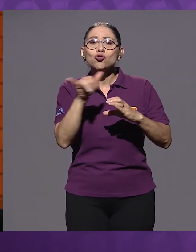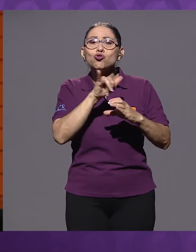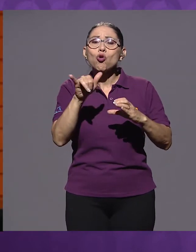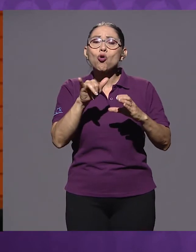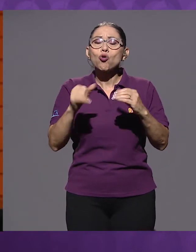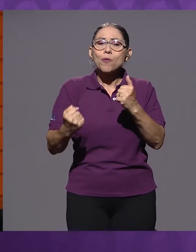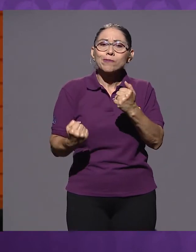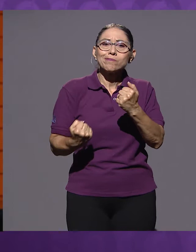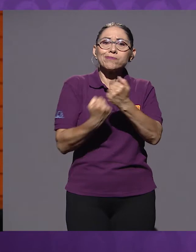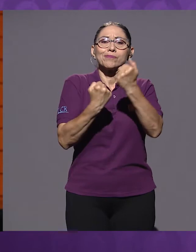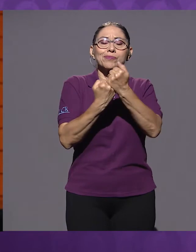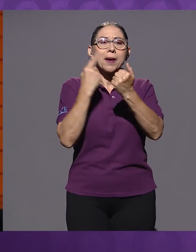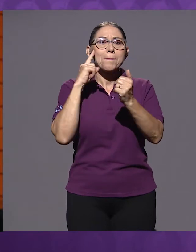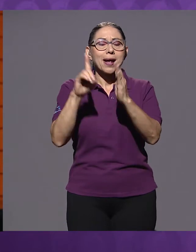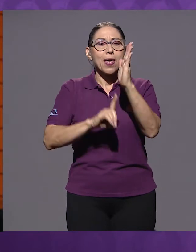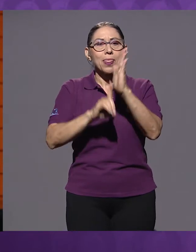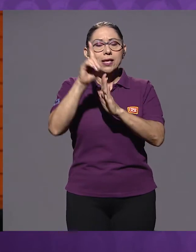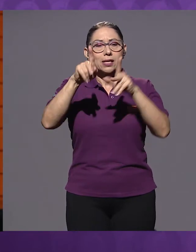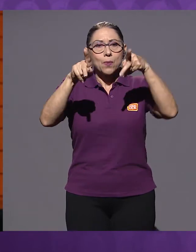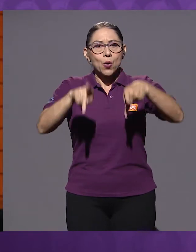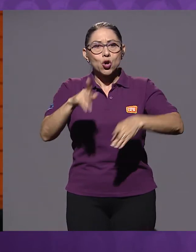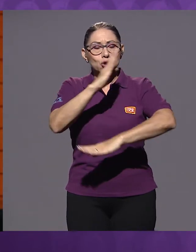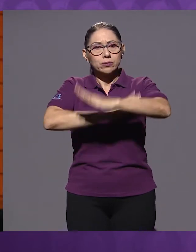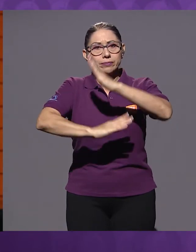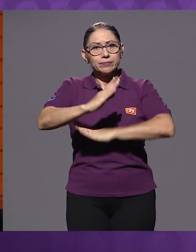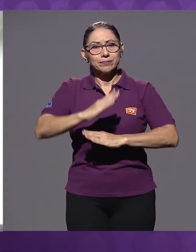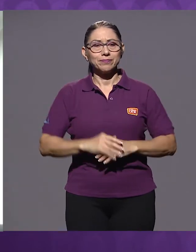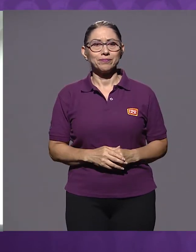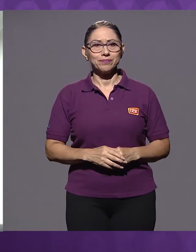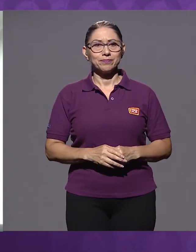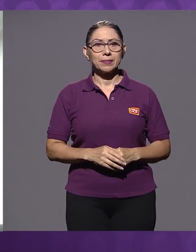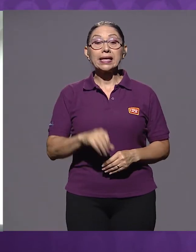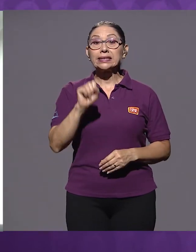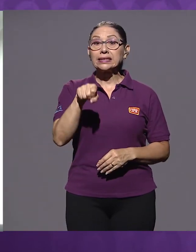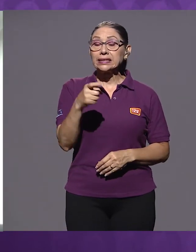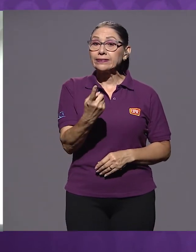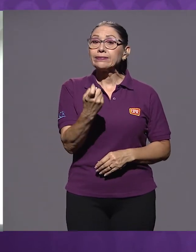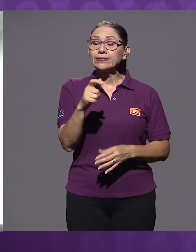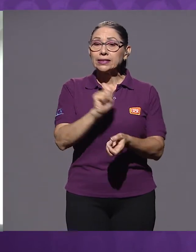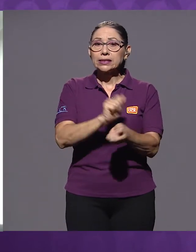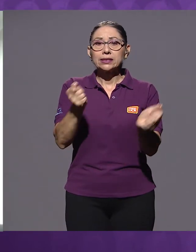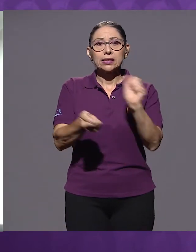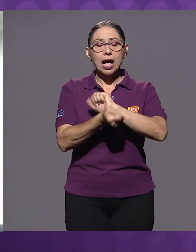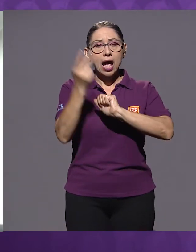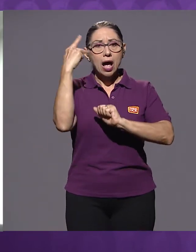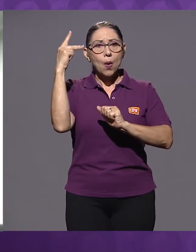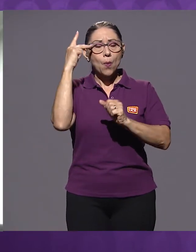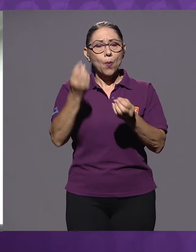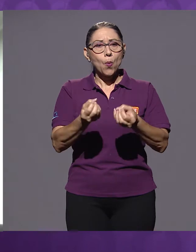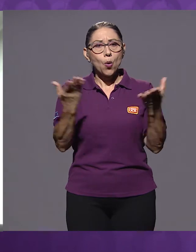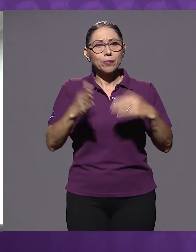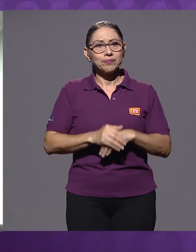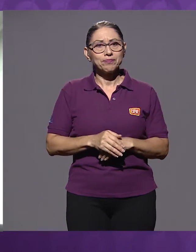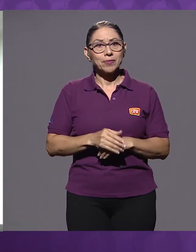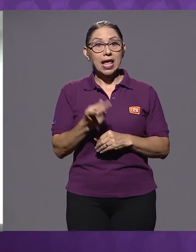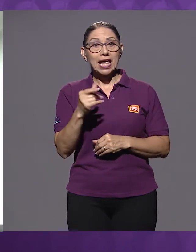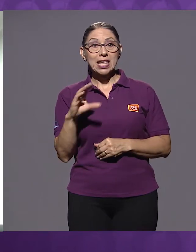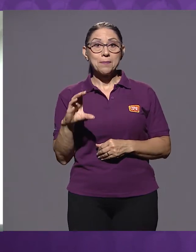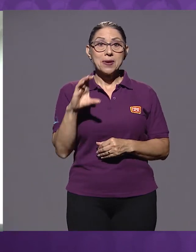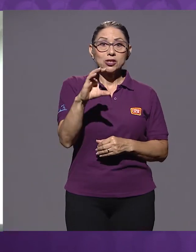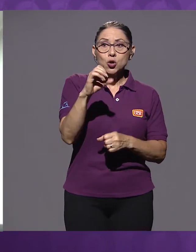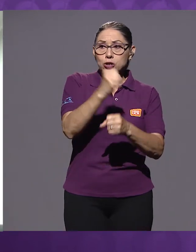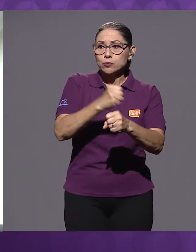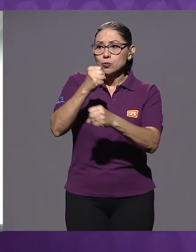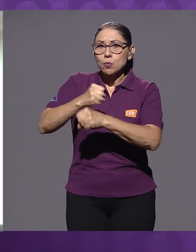fila en el desarrollo de las personas con discapacidad. Sí, hace falta cambios en la política pública, inversiones en